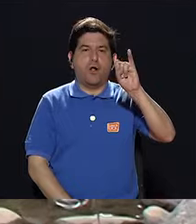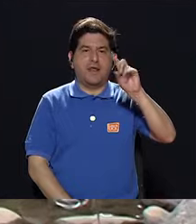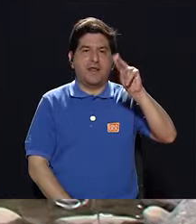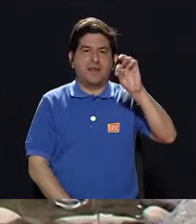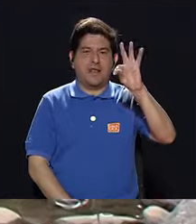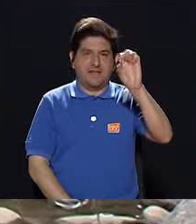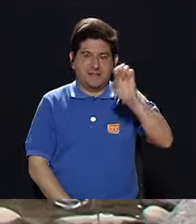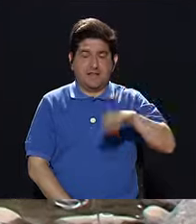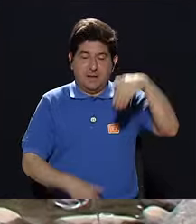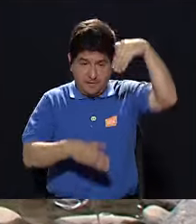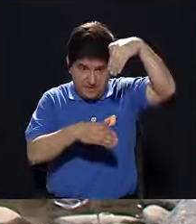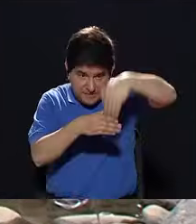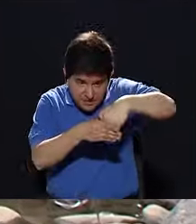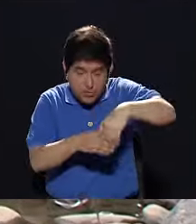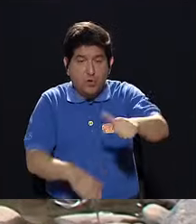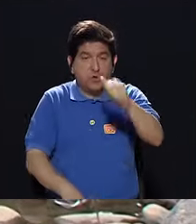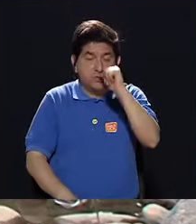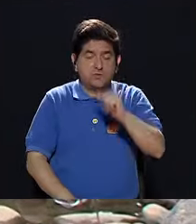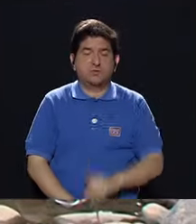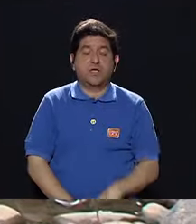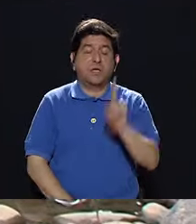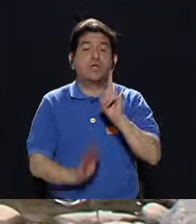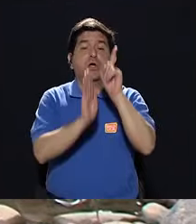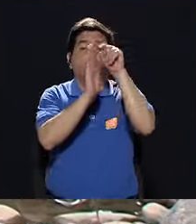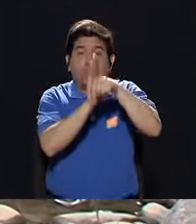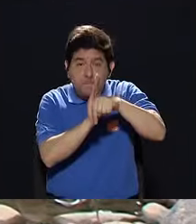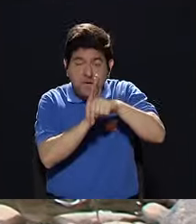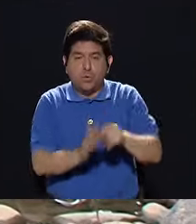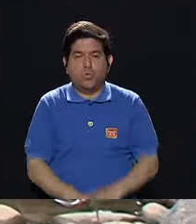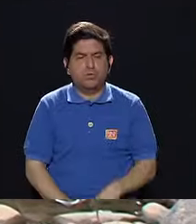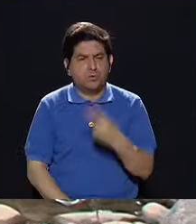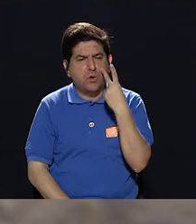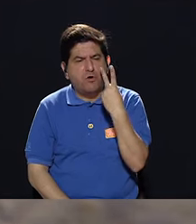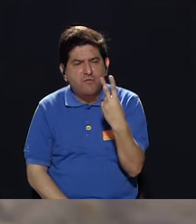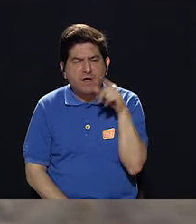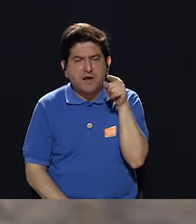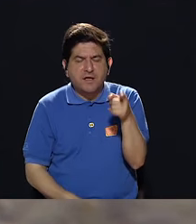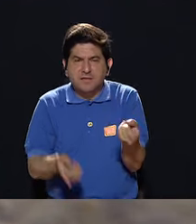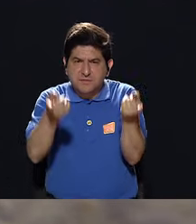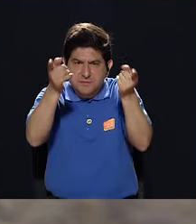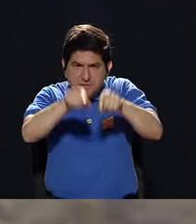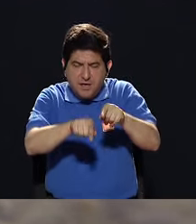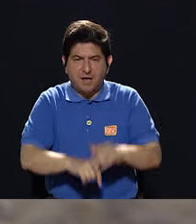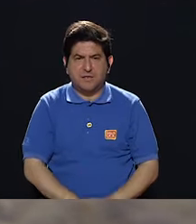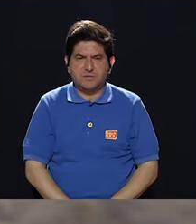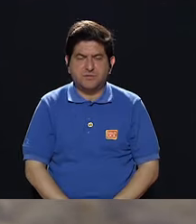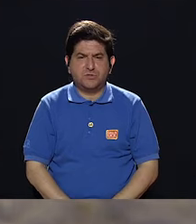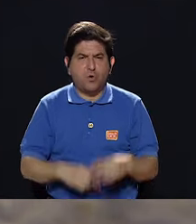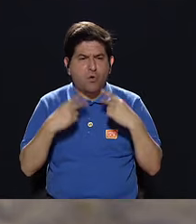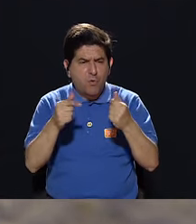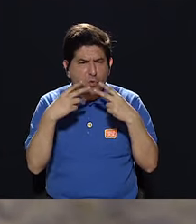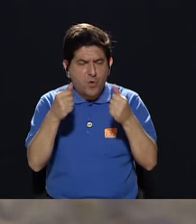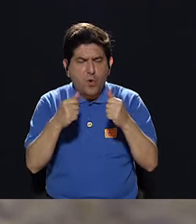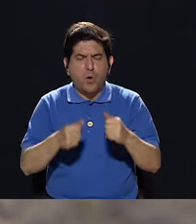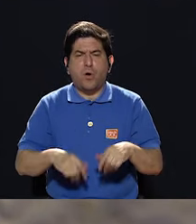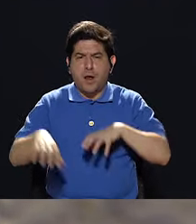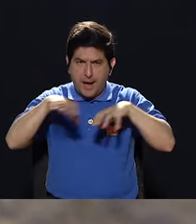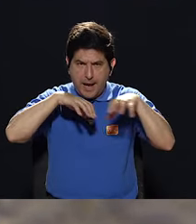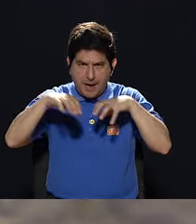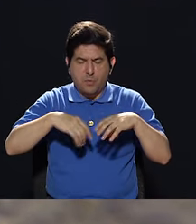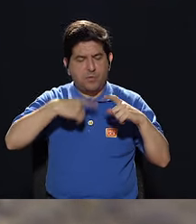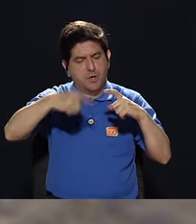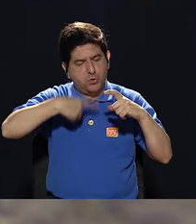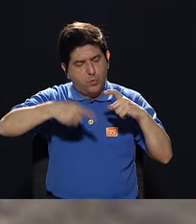Lo que utilizamos es bueno, un molinete, que lo que hacemos es introducirlo dentro del agua y en un periodo de un minuto